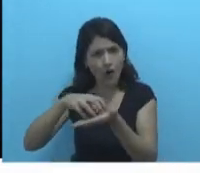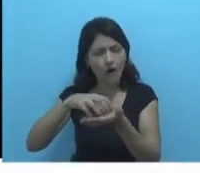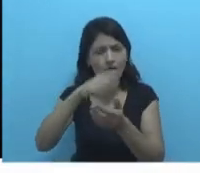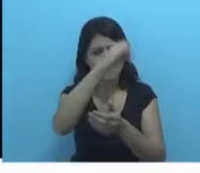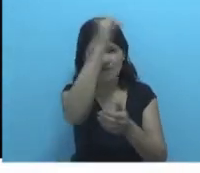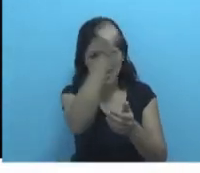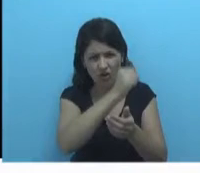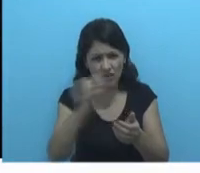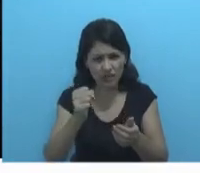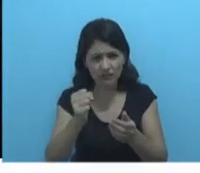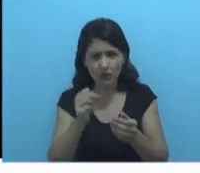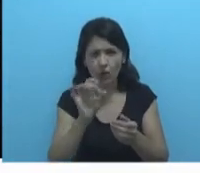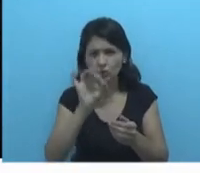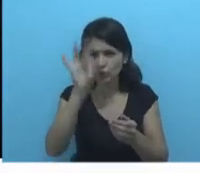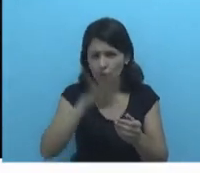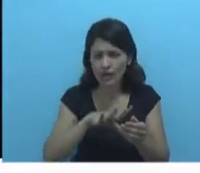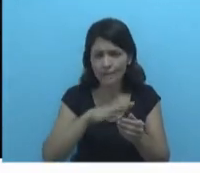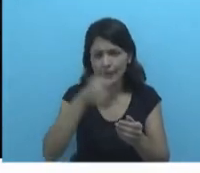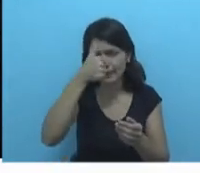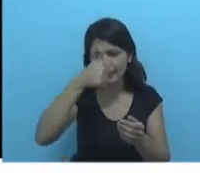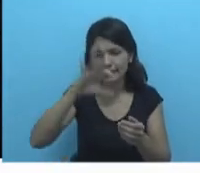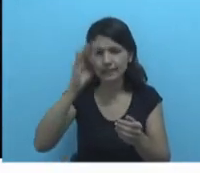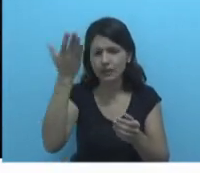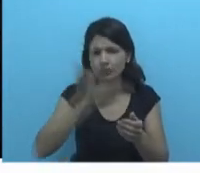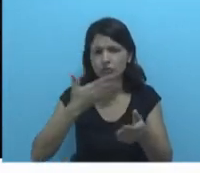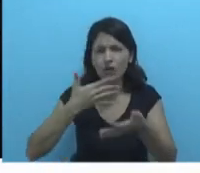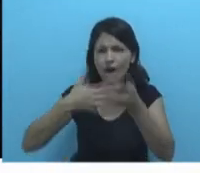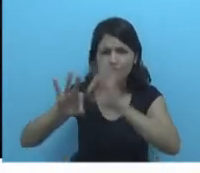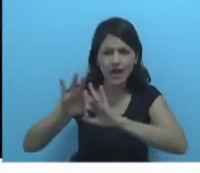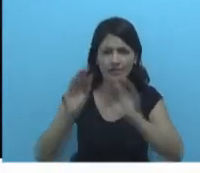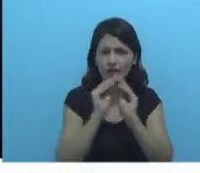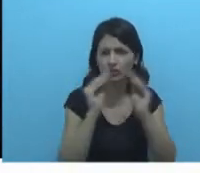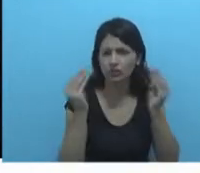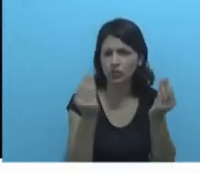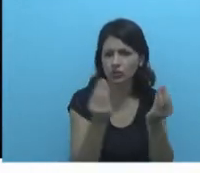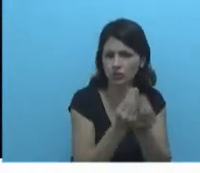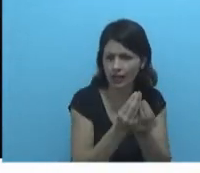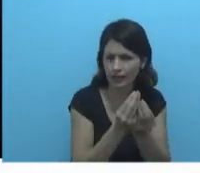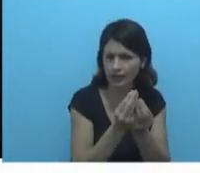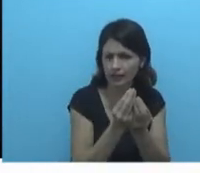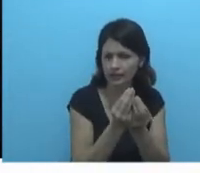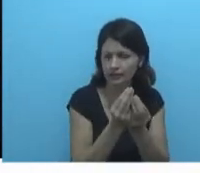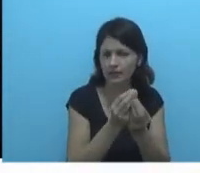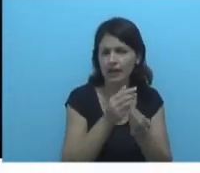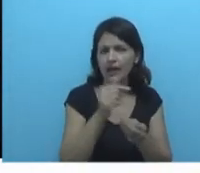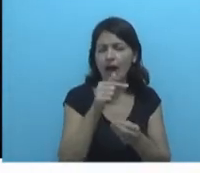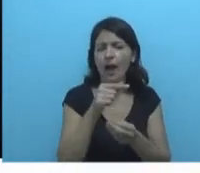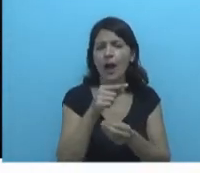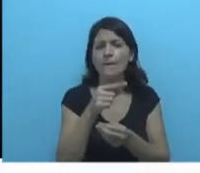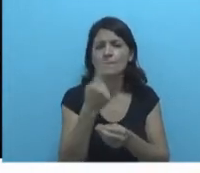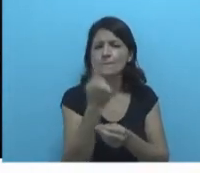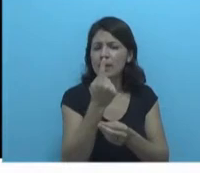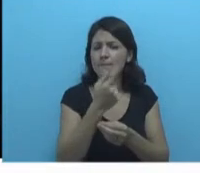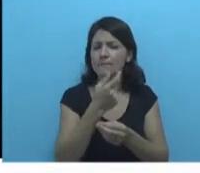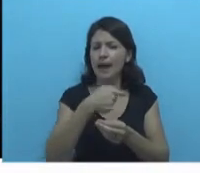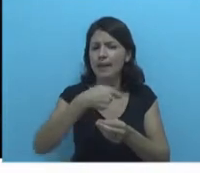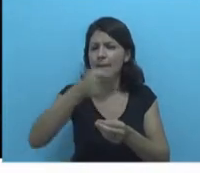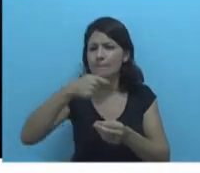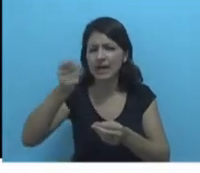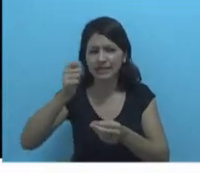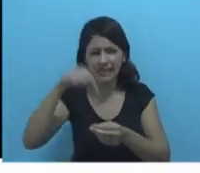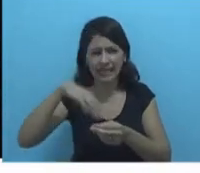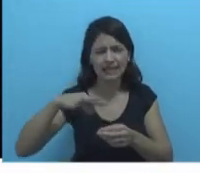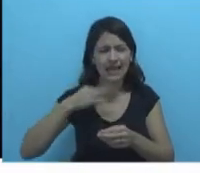En los primeros 4 meses de este año 2021, vendieron 277 mil toneladas al exterior.